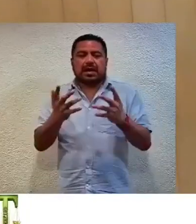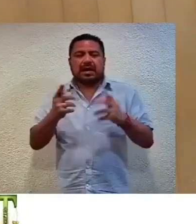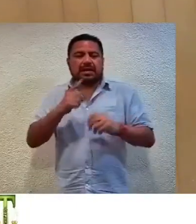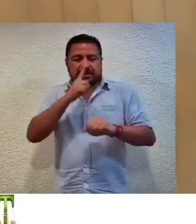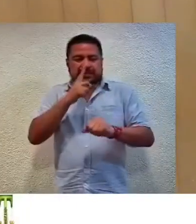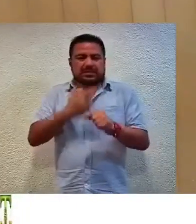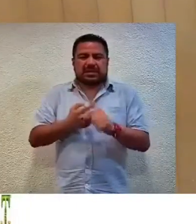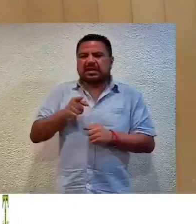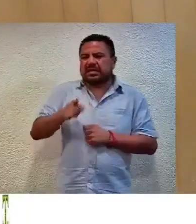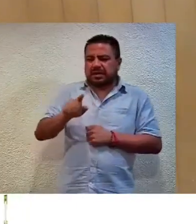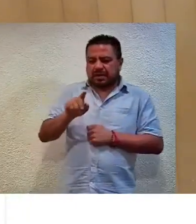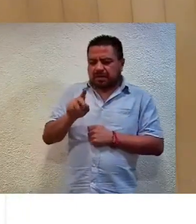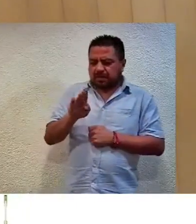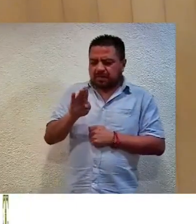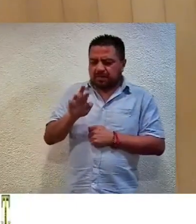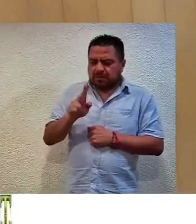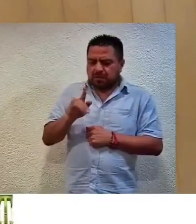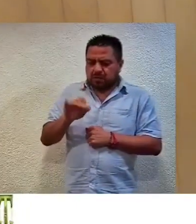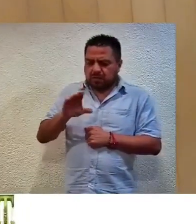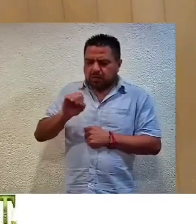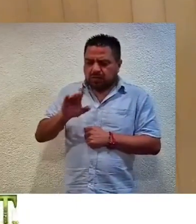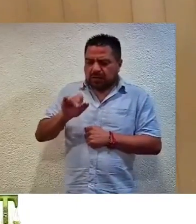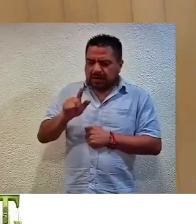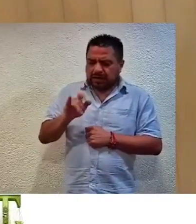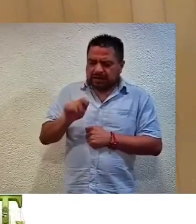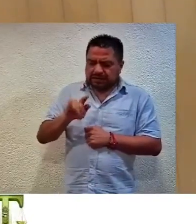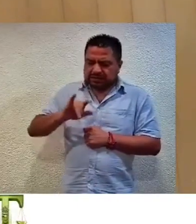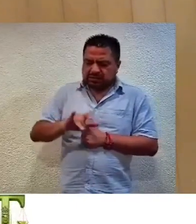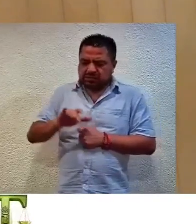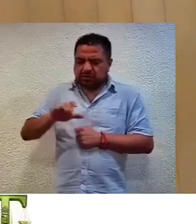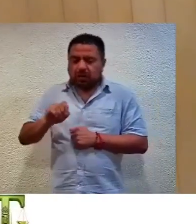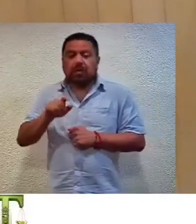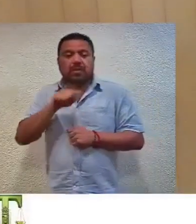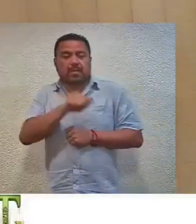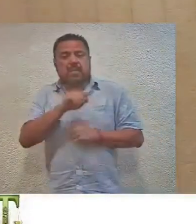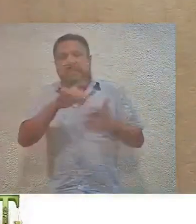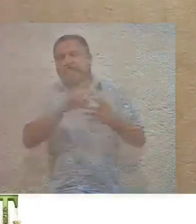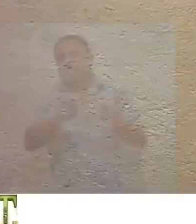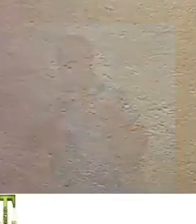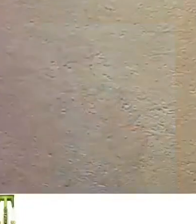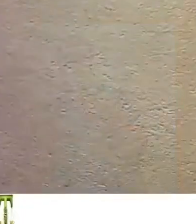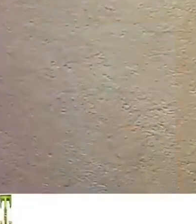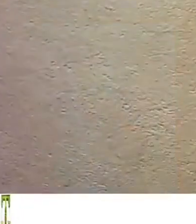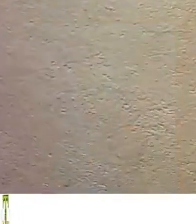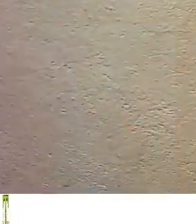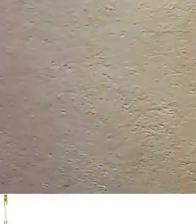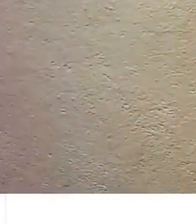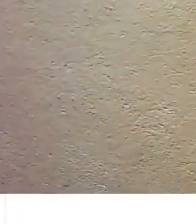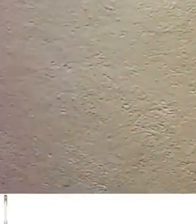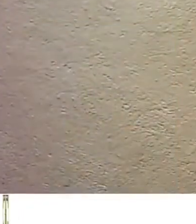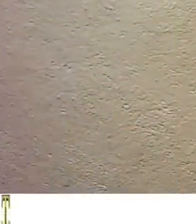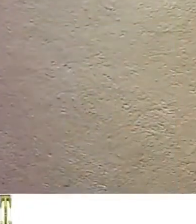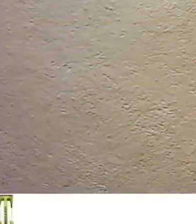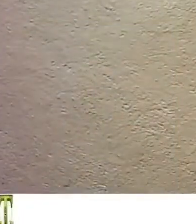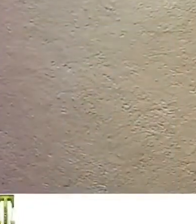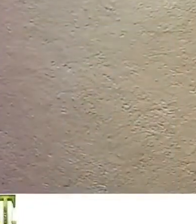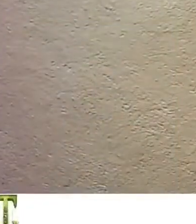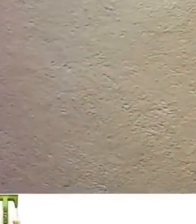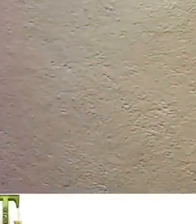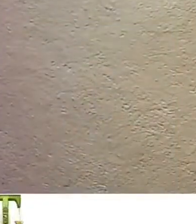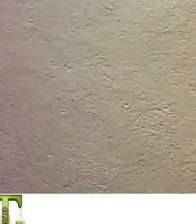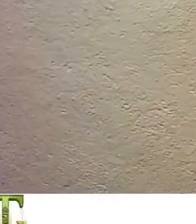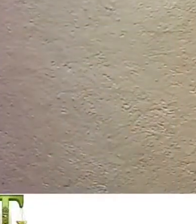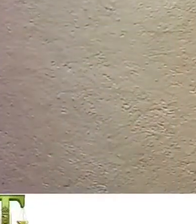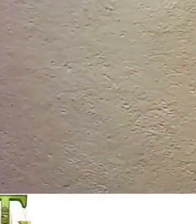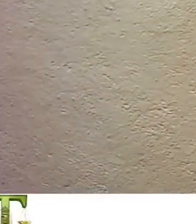actor Bruno Calixto Ríos Díaz. En el proyecto se precisa que el actor señala que en el citado acuerdo plenario existe un error de